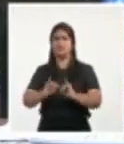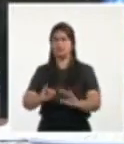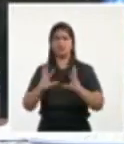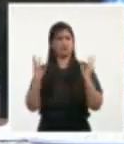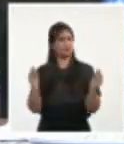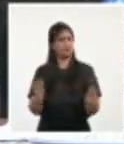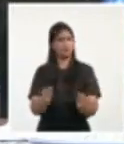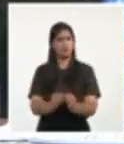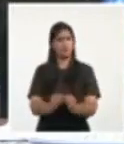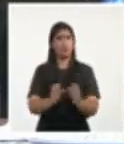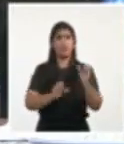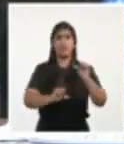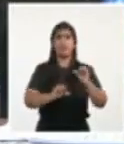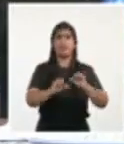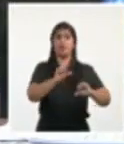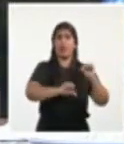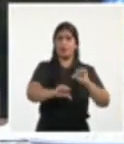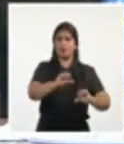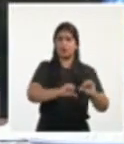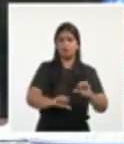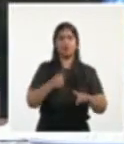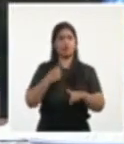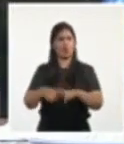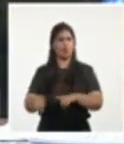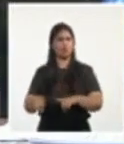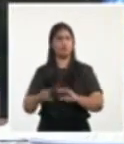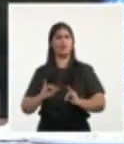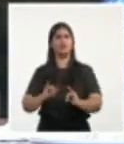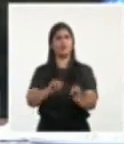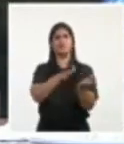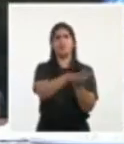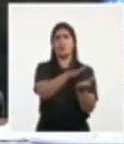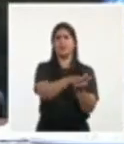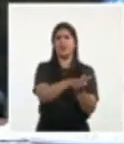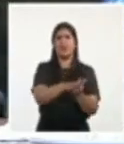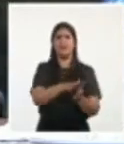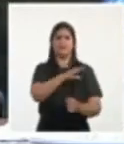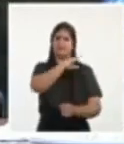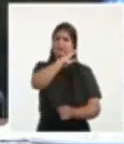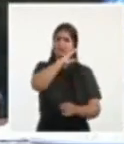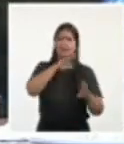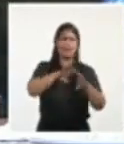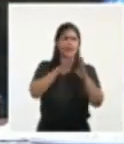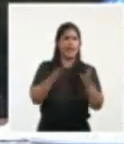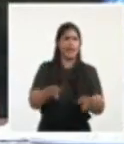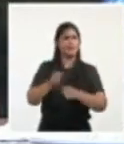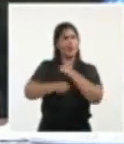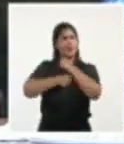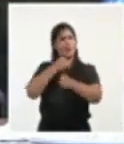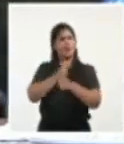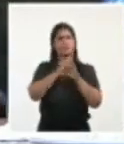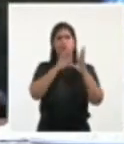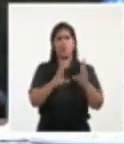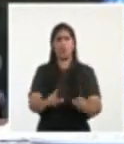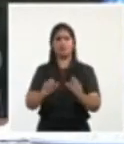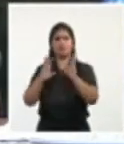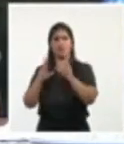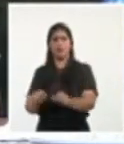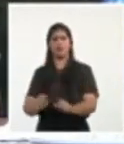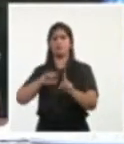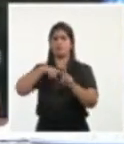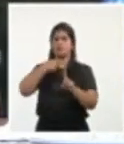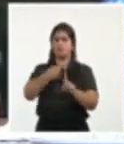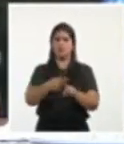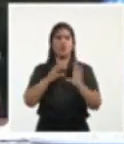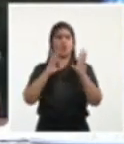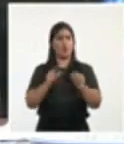el movimiento de las enfermedades respiratorias, la utilización de las camas, de la manera que podemos decir cuántos casos ingresan en el día, cuántos activos hay, cuántas altas